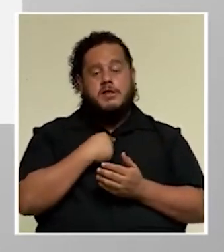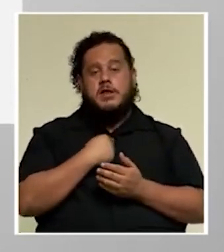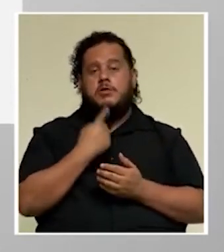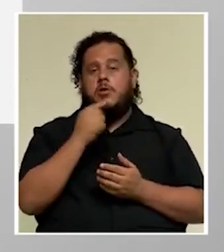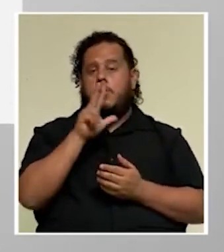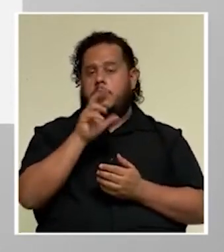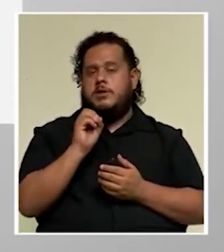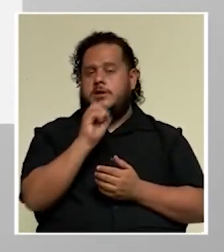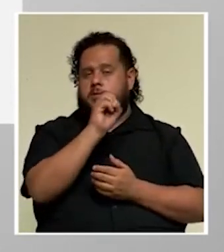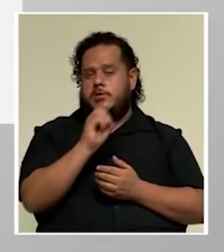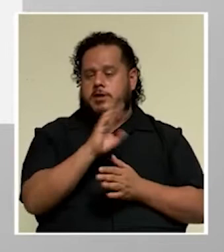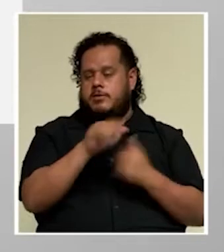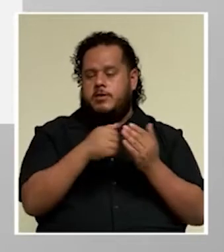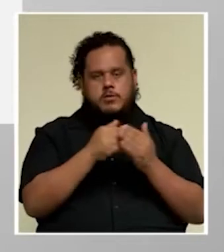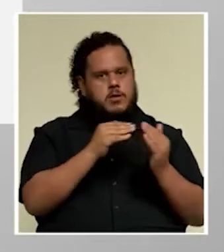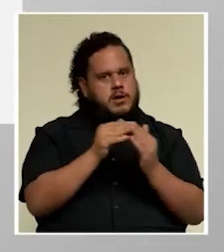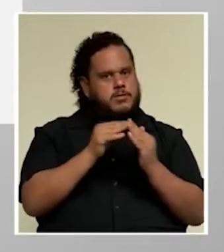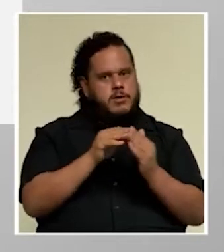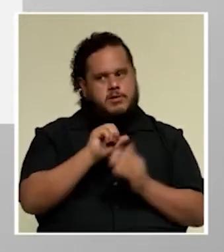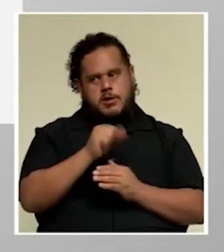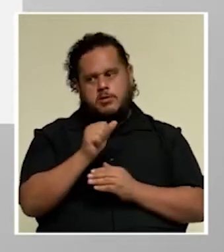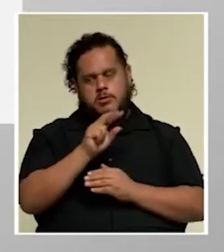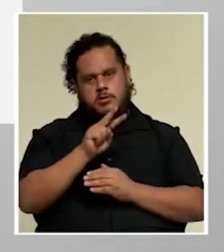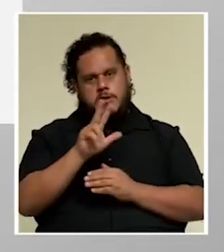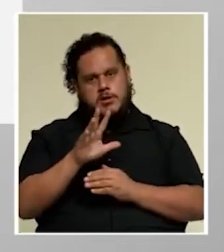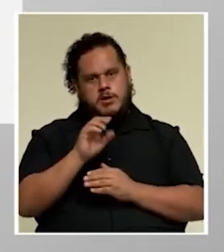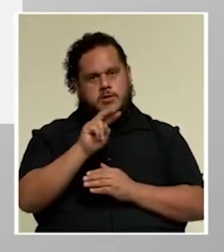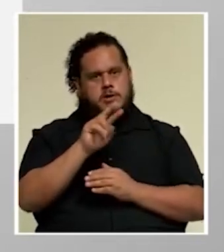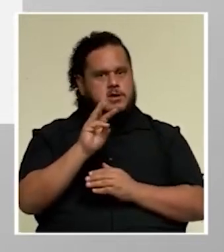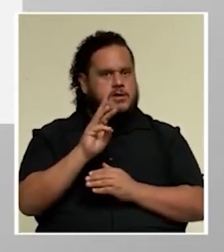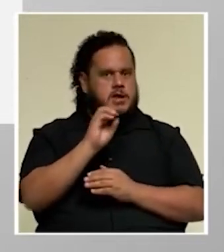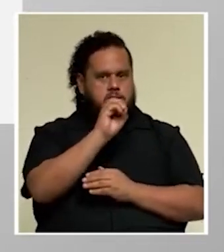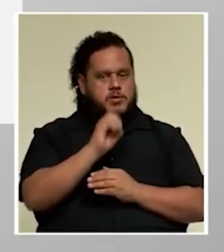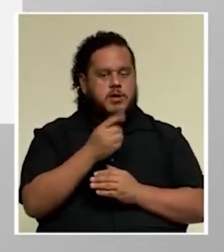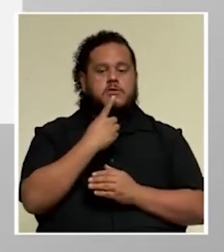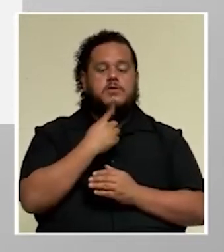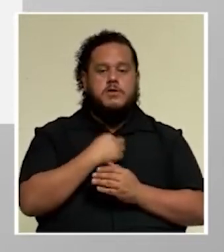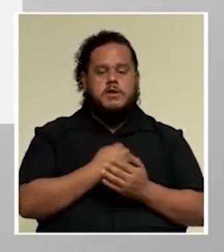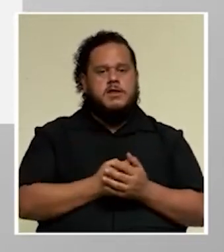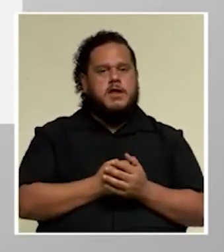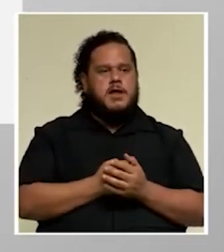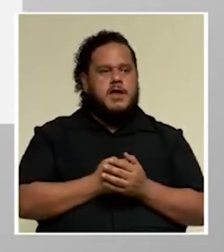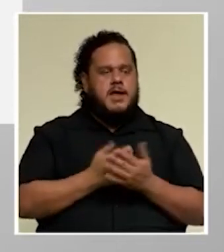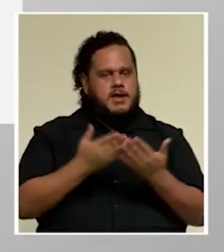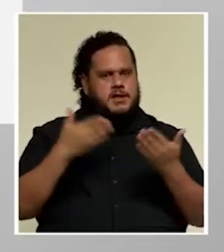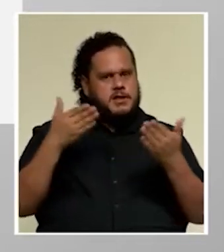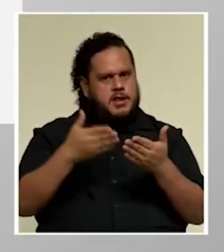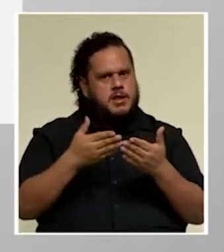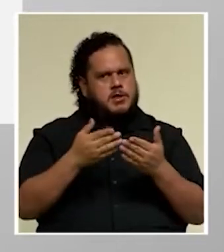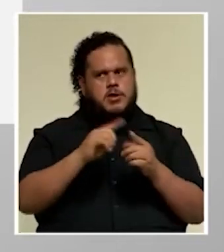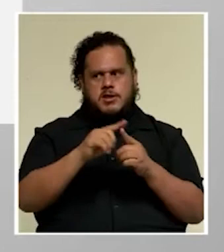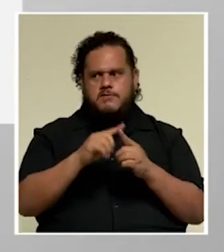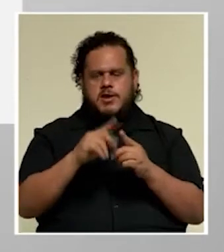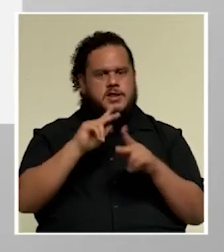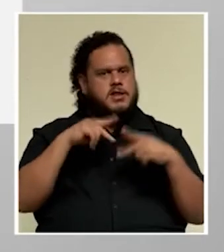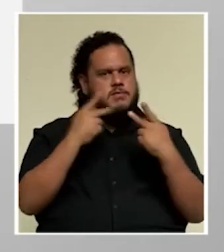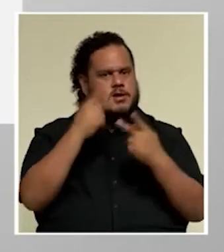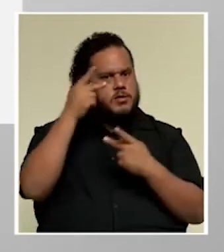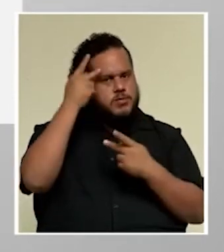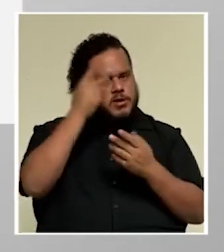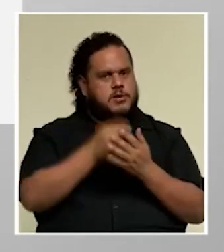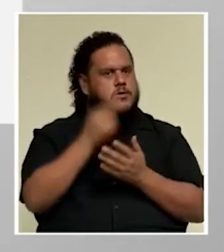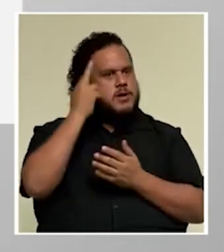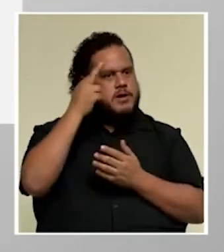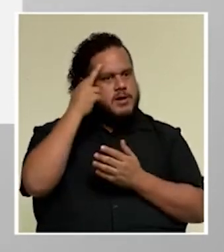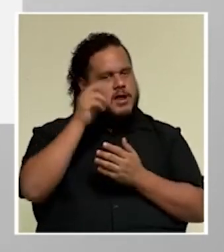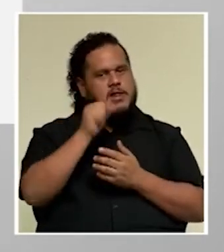un 30% de la población. El otro 25-26% nos dice que se está decidiendo entre varios partidos políticos. Digamos que la razón es